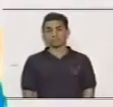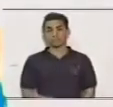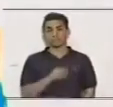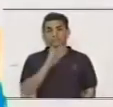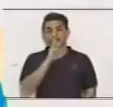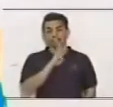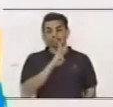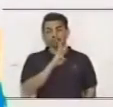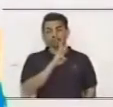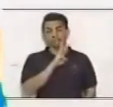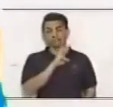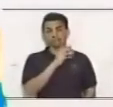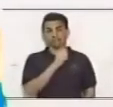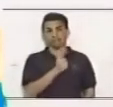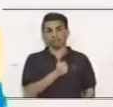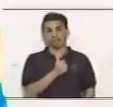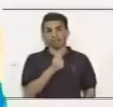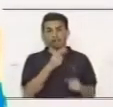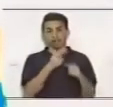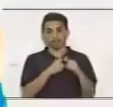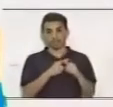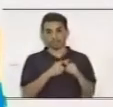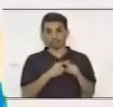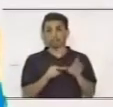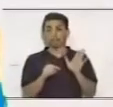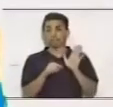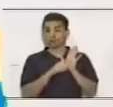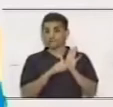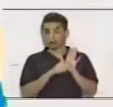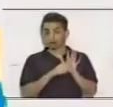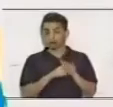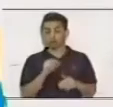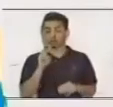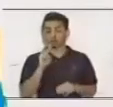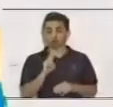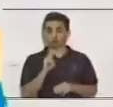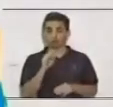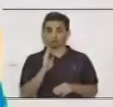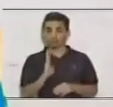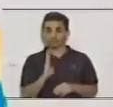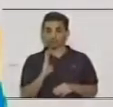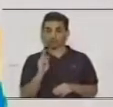Tres AX menos 2BY